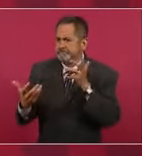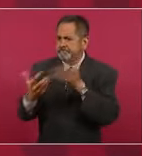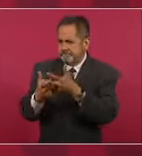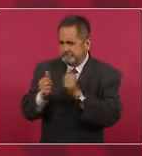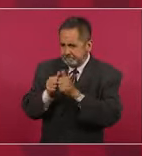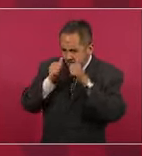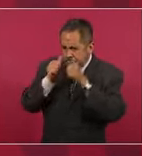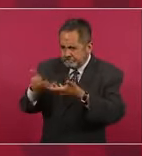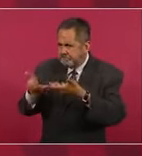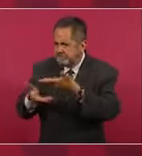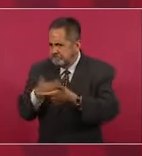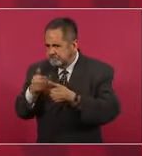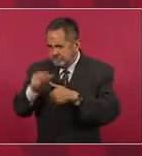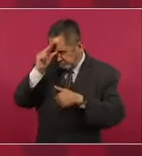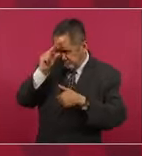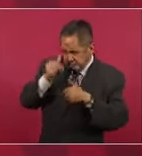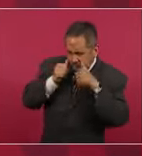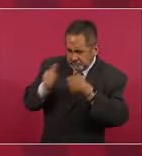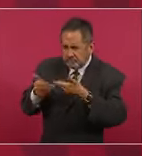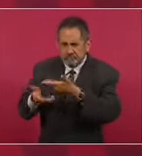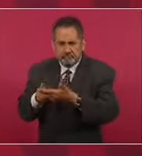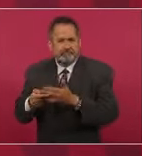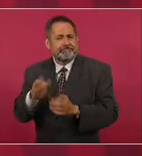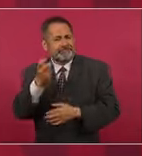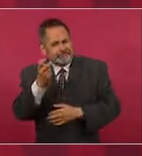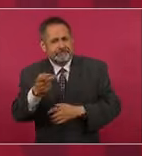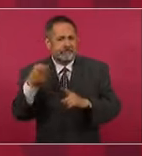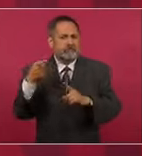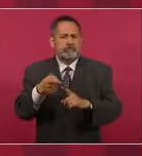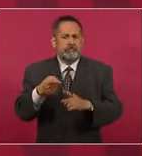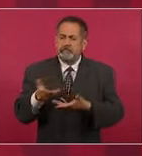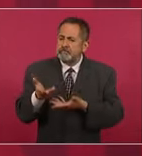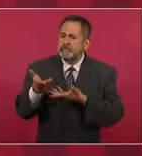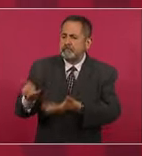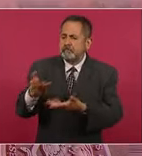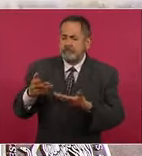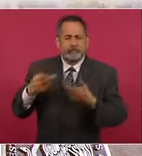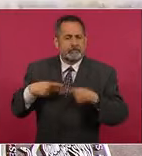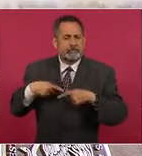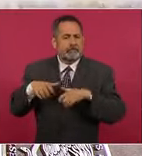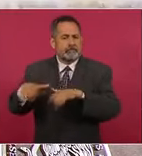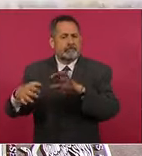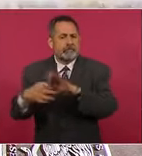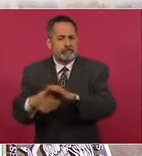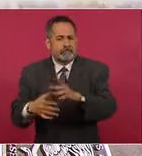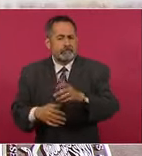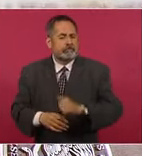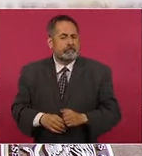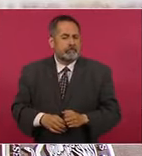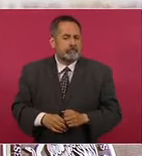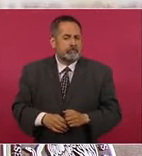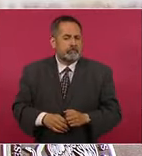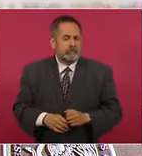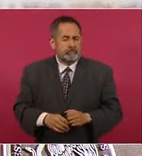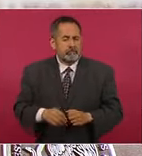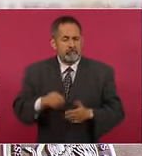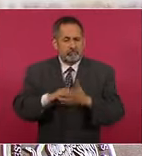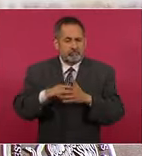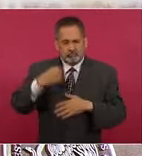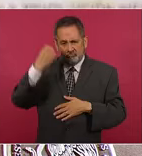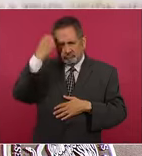del pueblo, de los demás, y la experiencia que